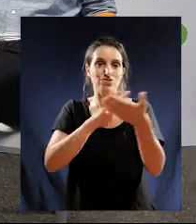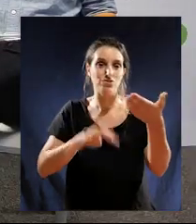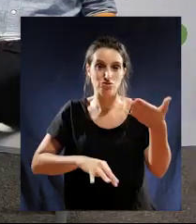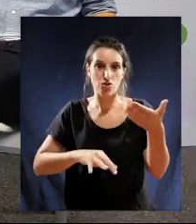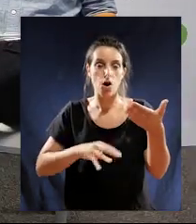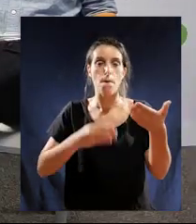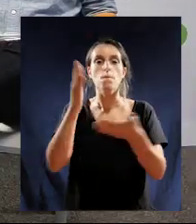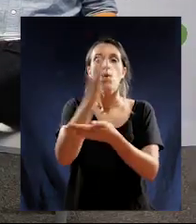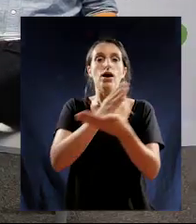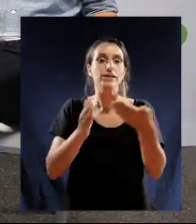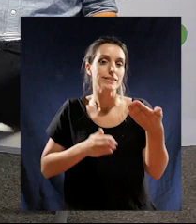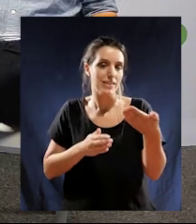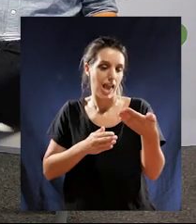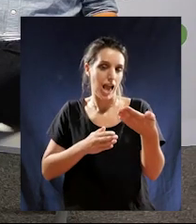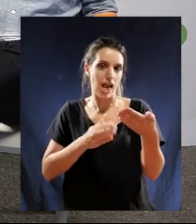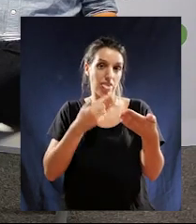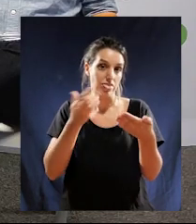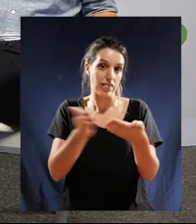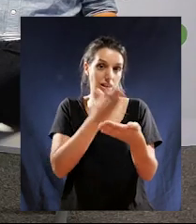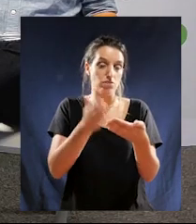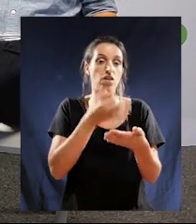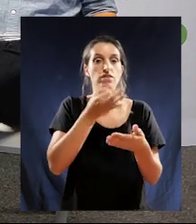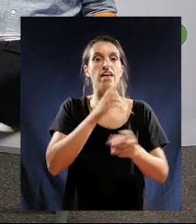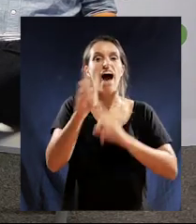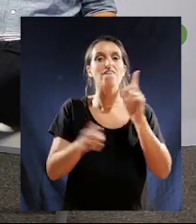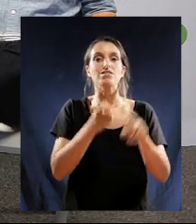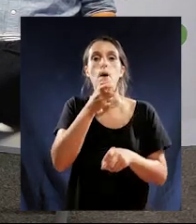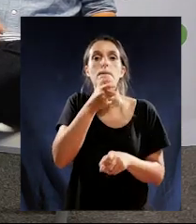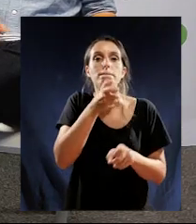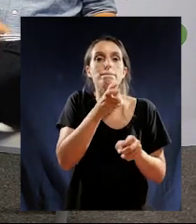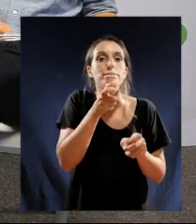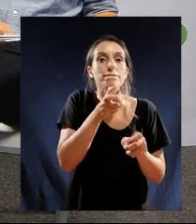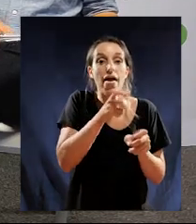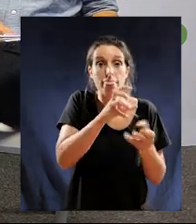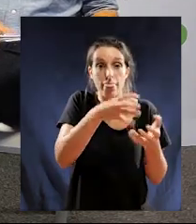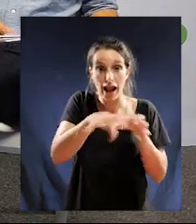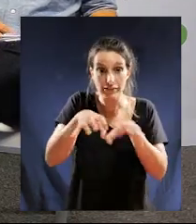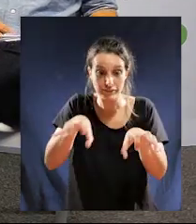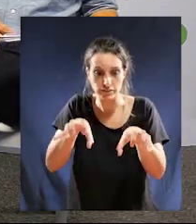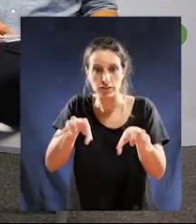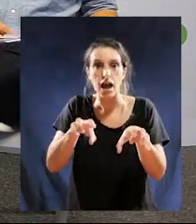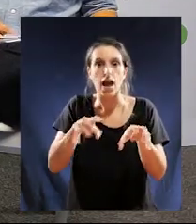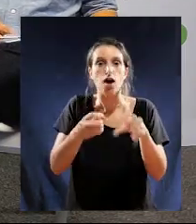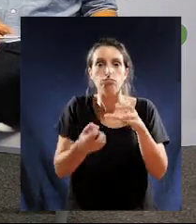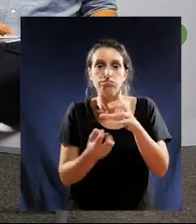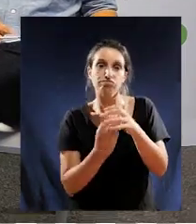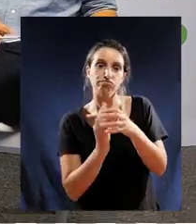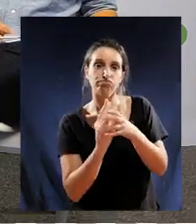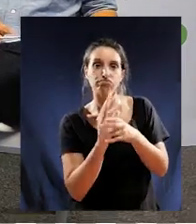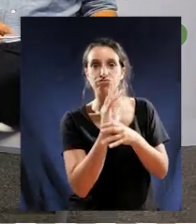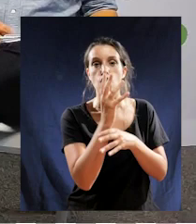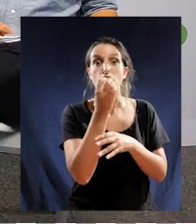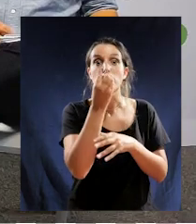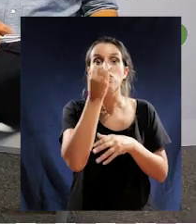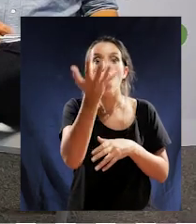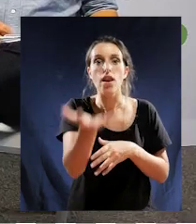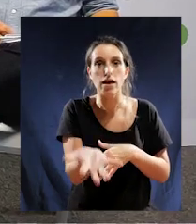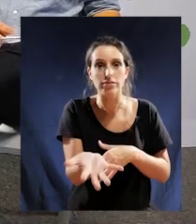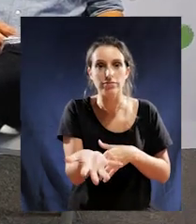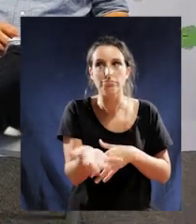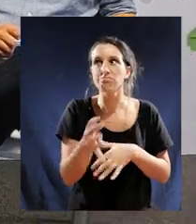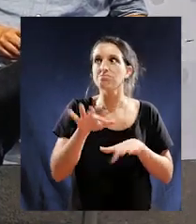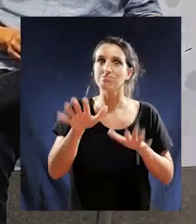ese este refrán que está tomado de la poesía dice a veces en las piedras crecen flores